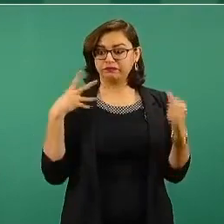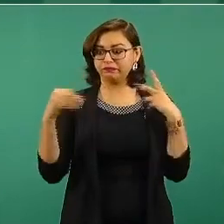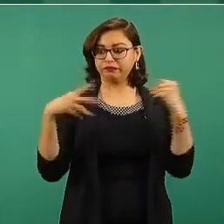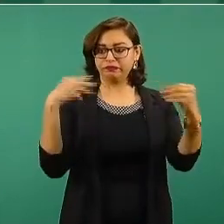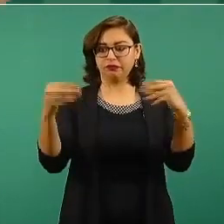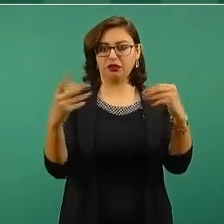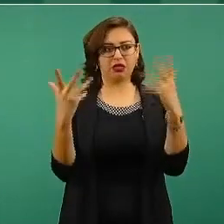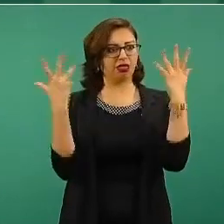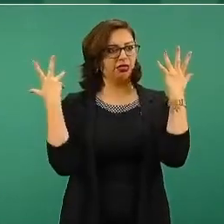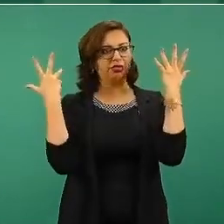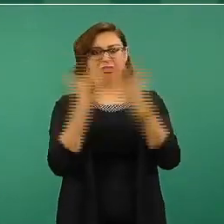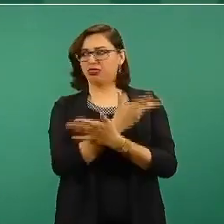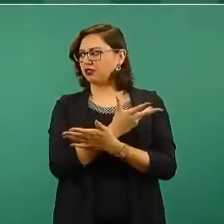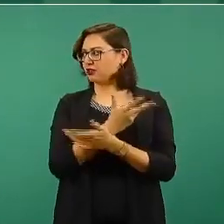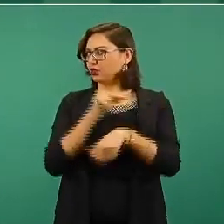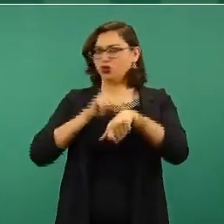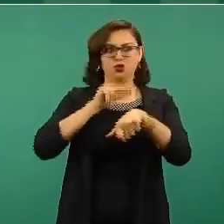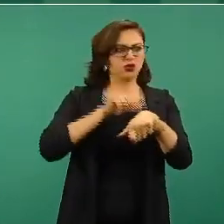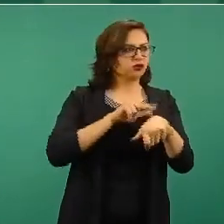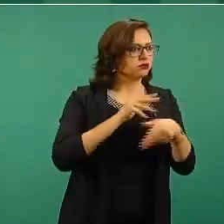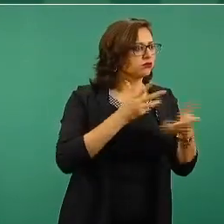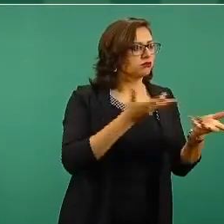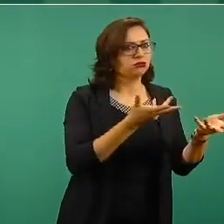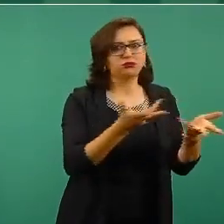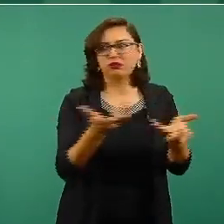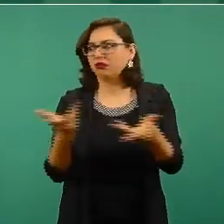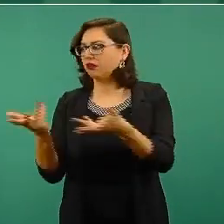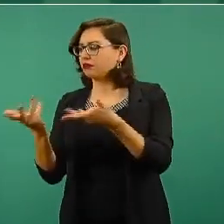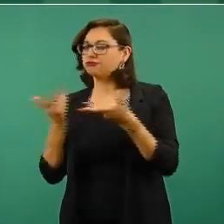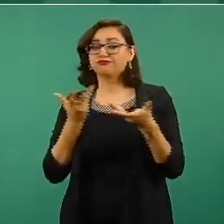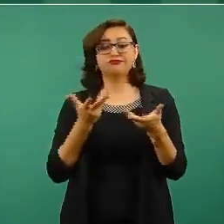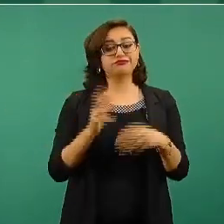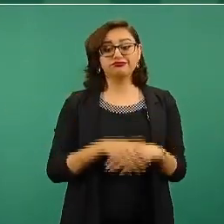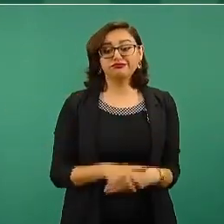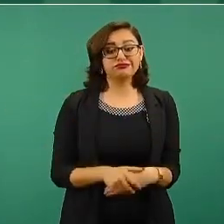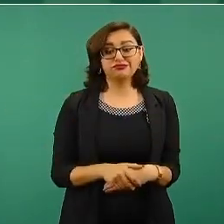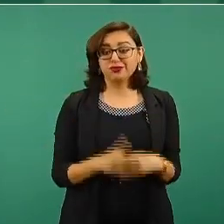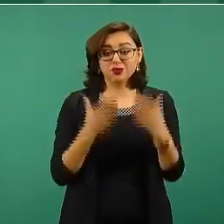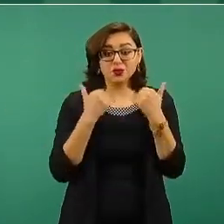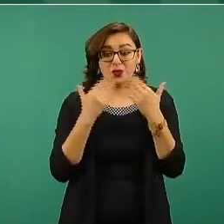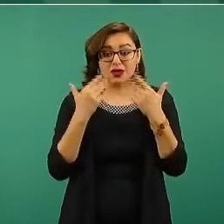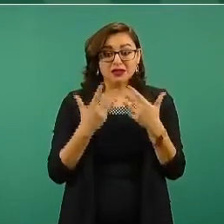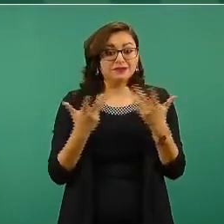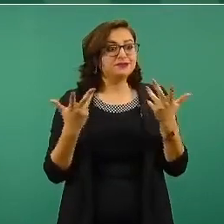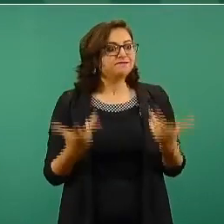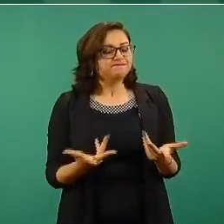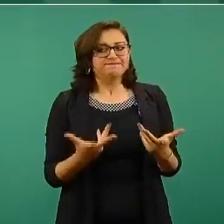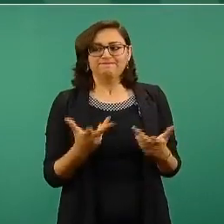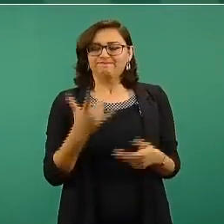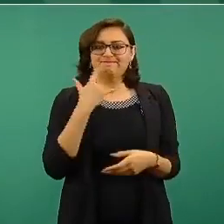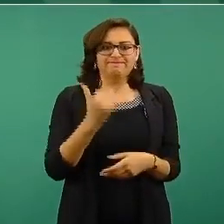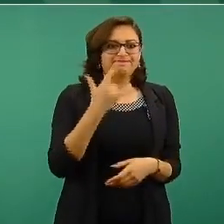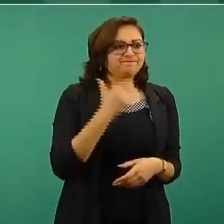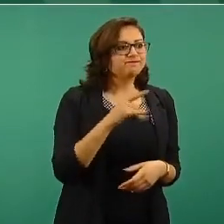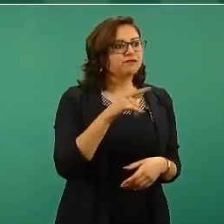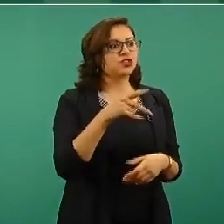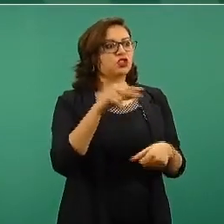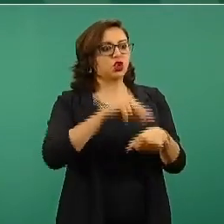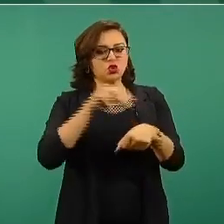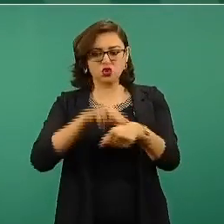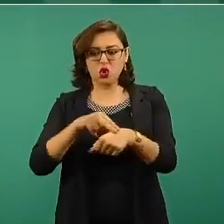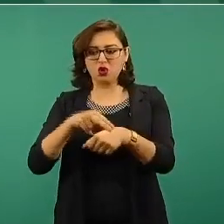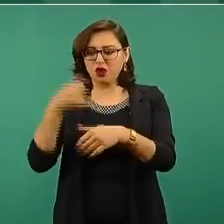formar, que esto fue una gran labor, a miles de médicos